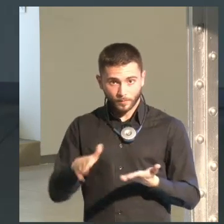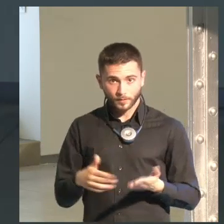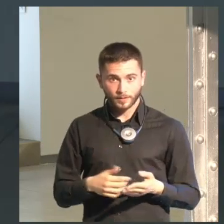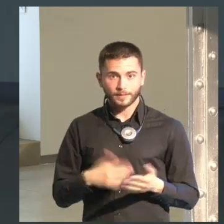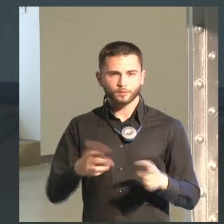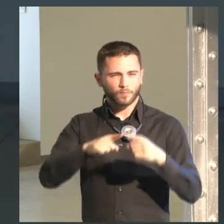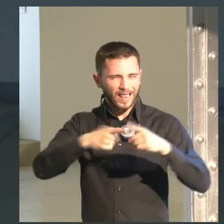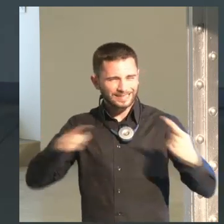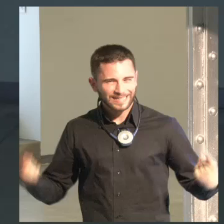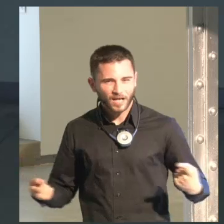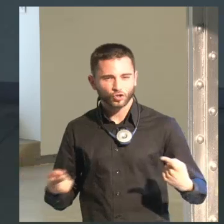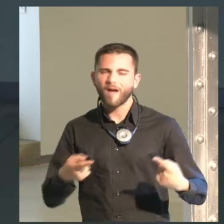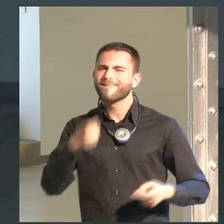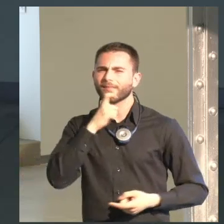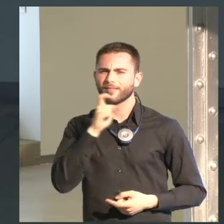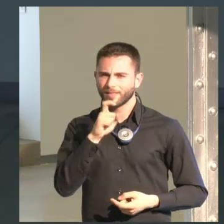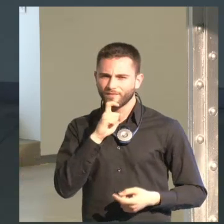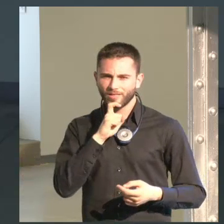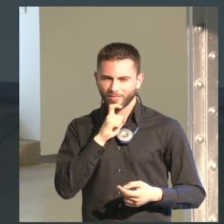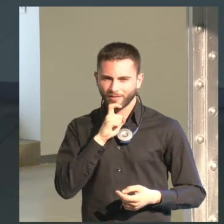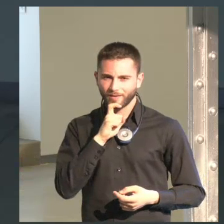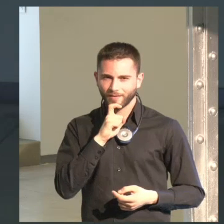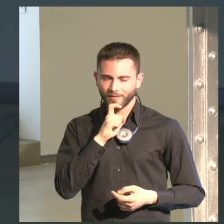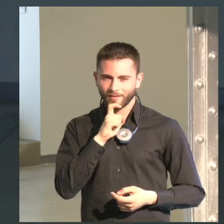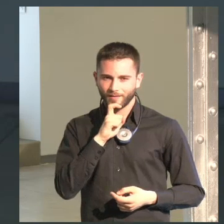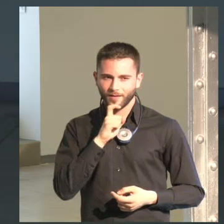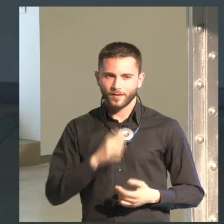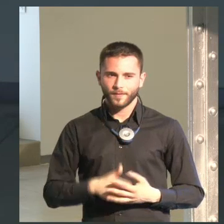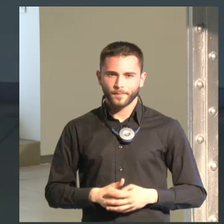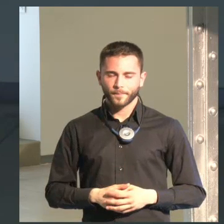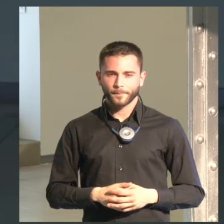muy extensos y complejos. Pero se ha hablado de